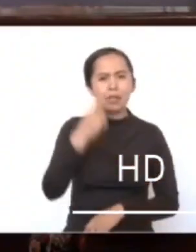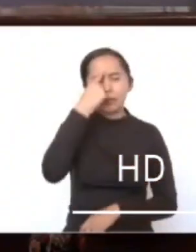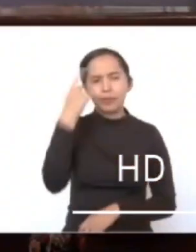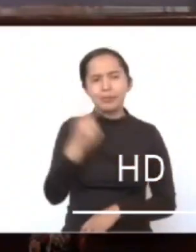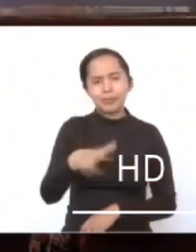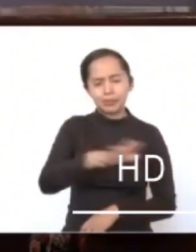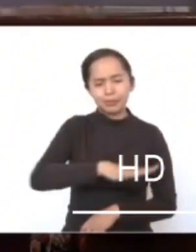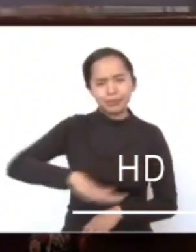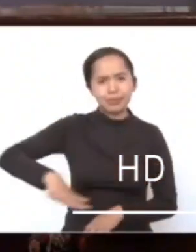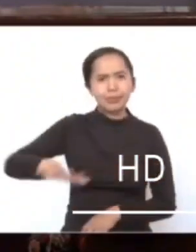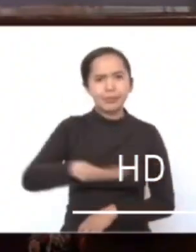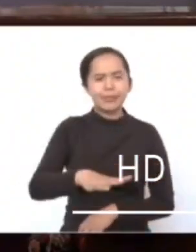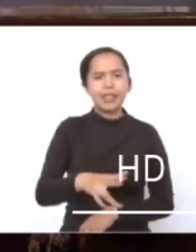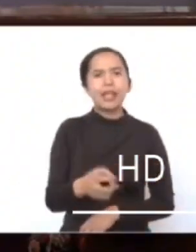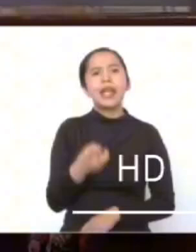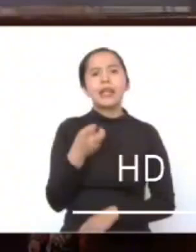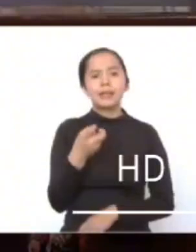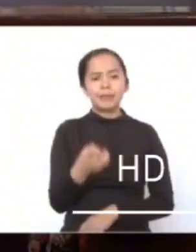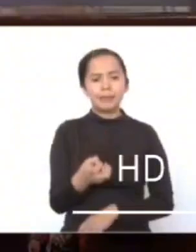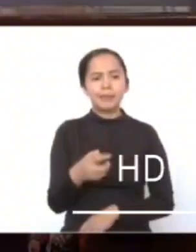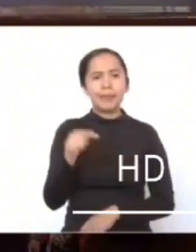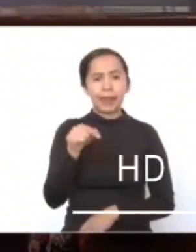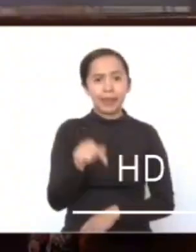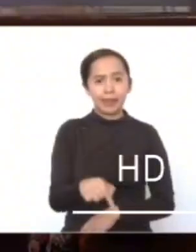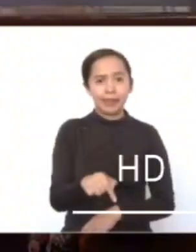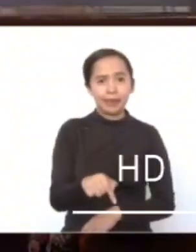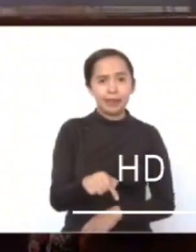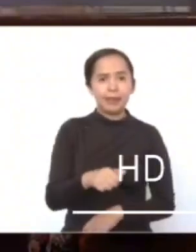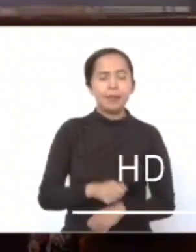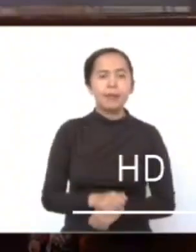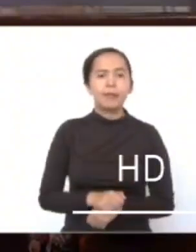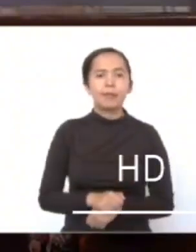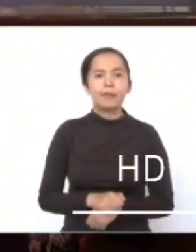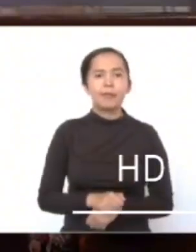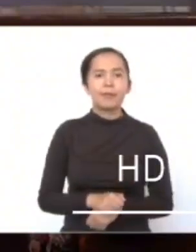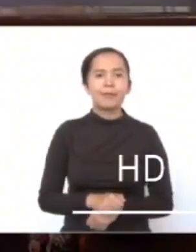territorial, que es ahí donde pasa...